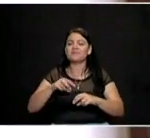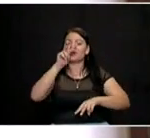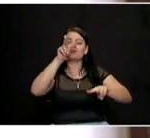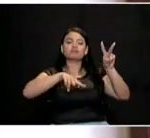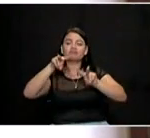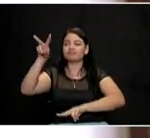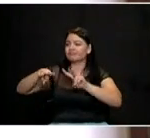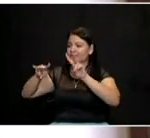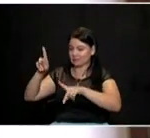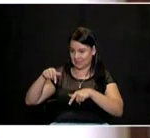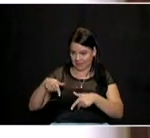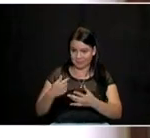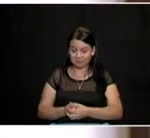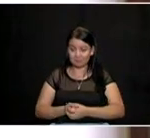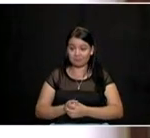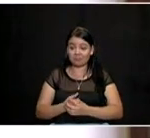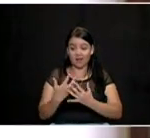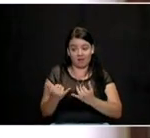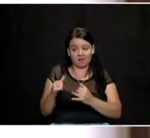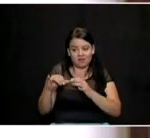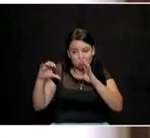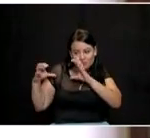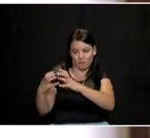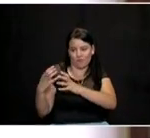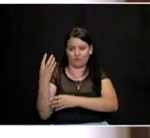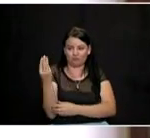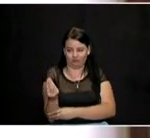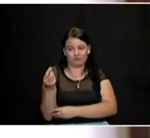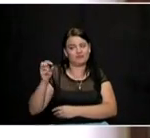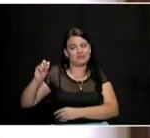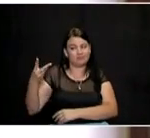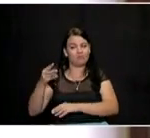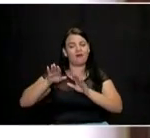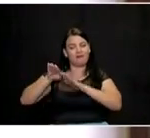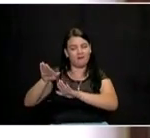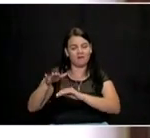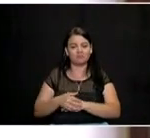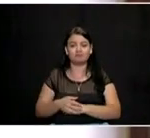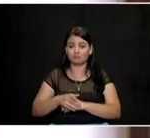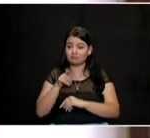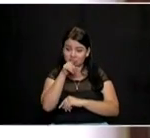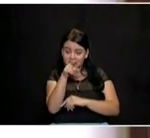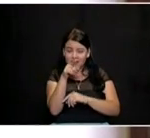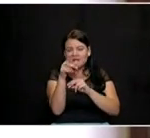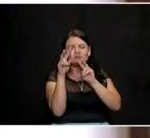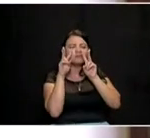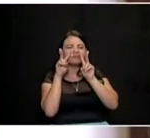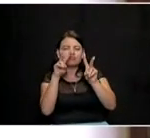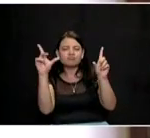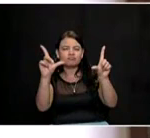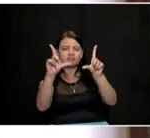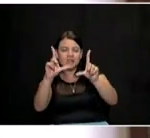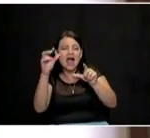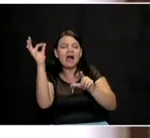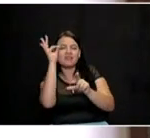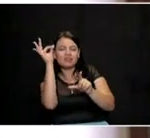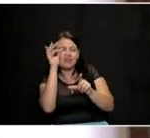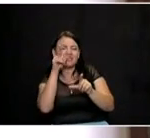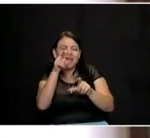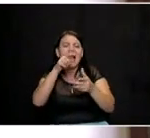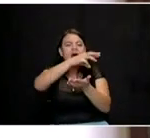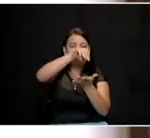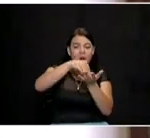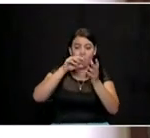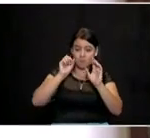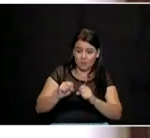nuestra segunda tanda de candidatos recuerde que usted además de la señal de telemedellín puede sintonizarnos en www telemedellín